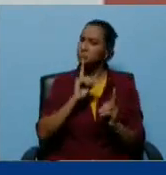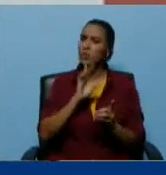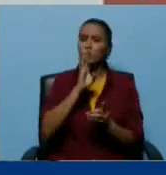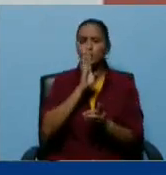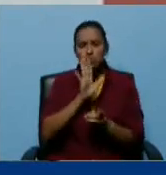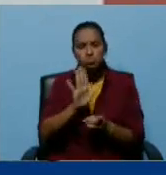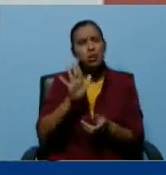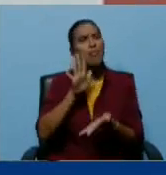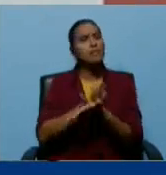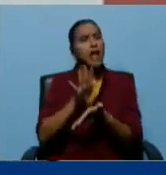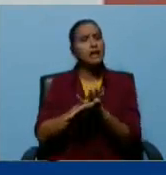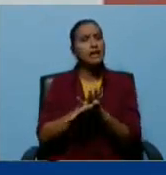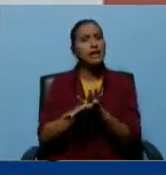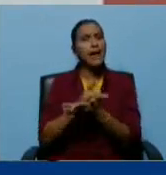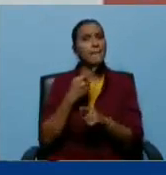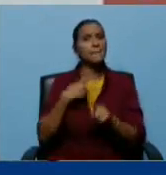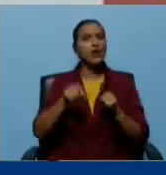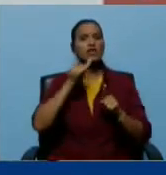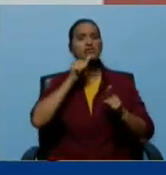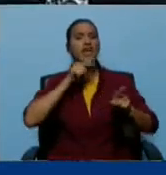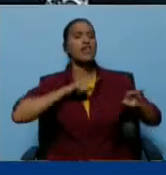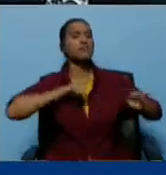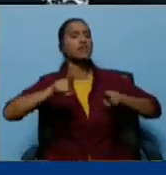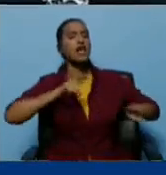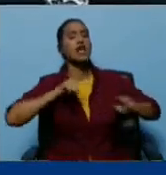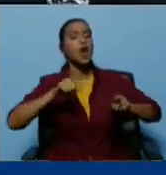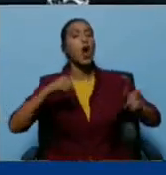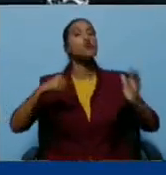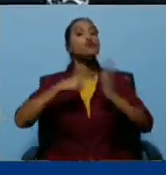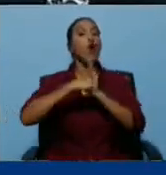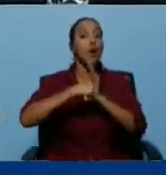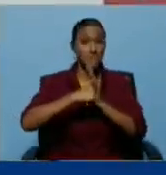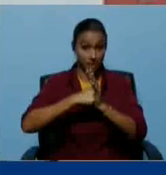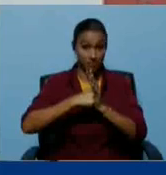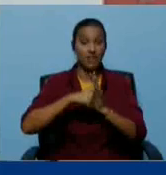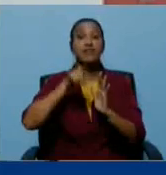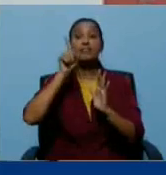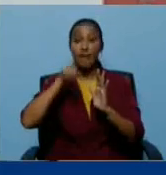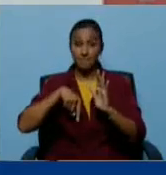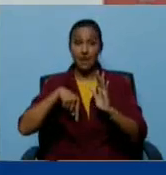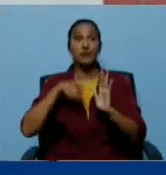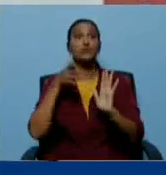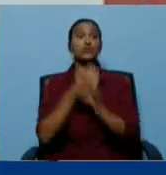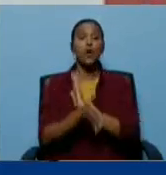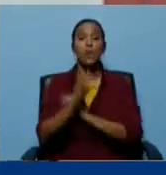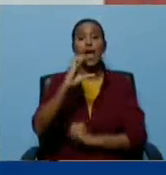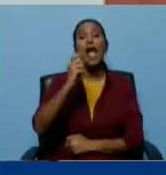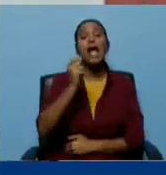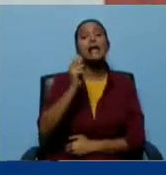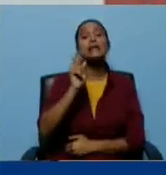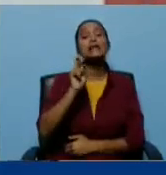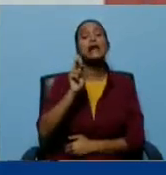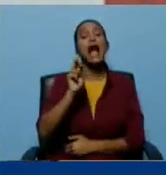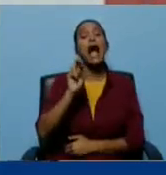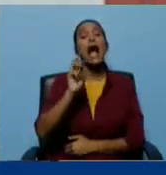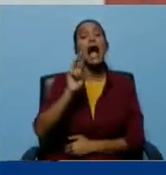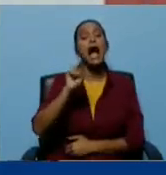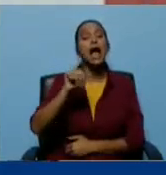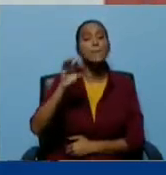se dirigió el golpe, también de carácter fascista, de Pedro Carmona Estanga,